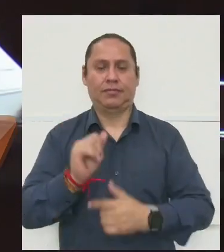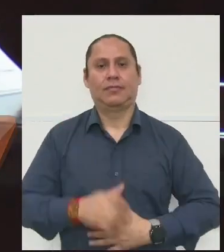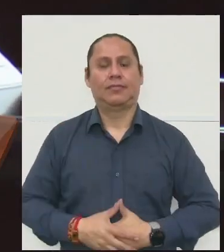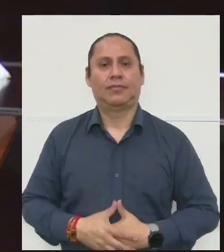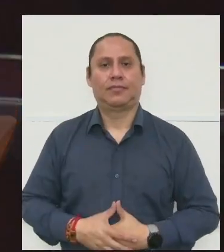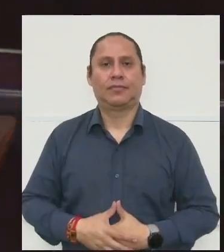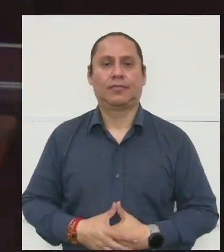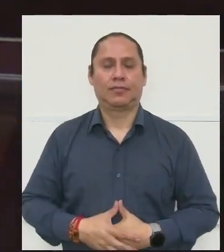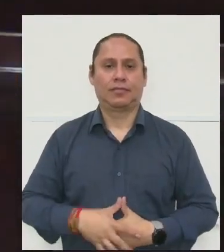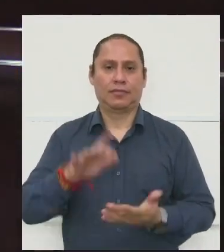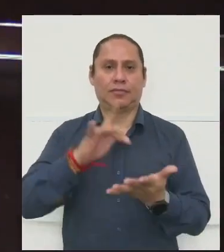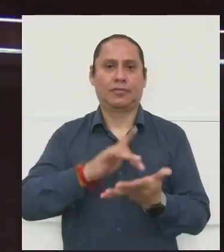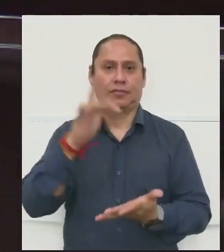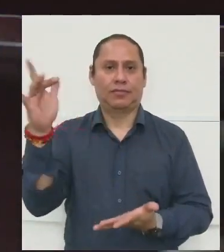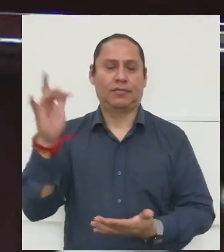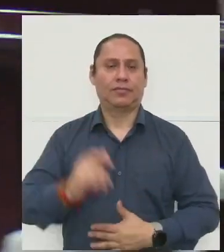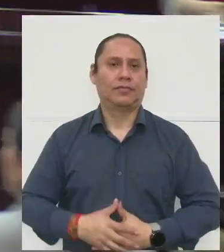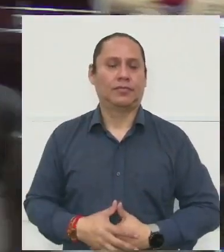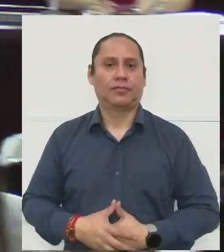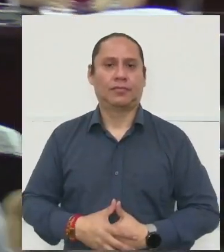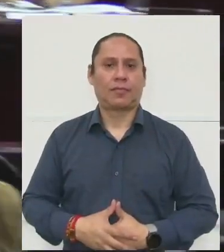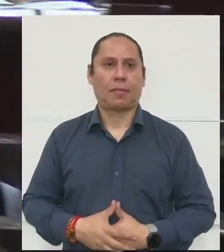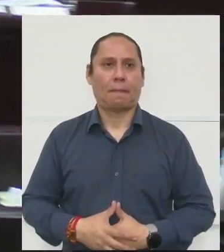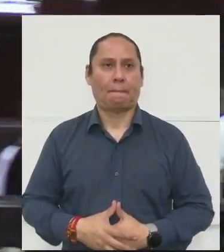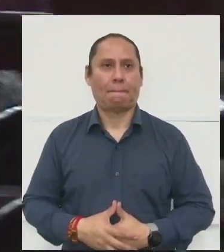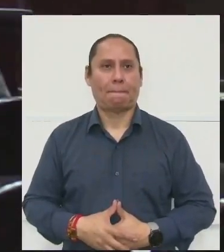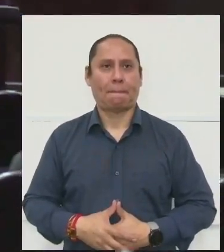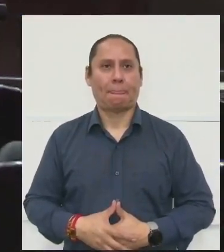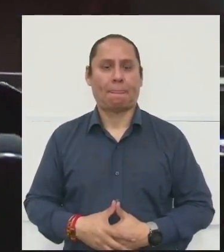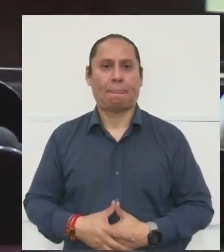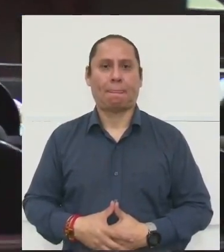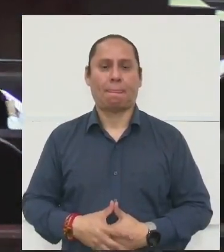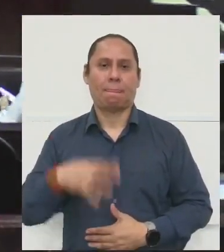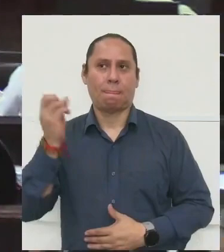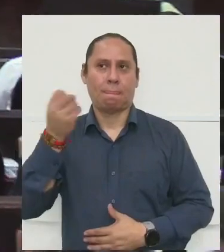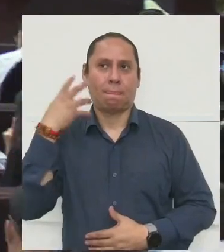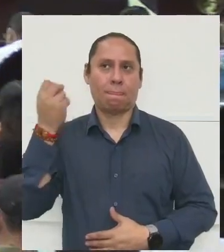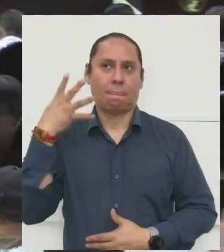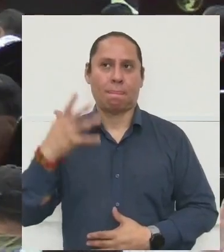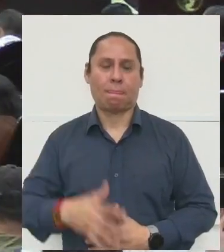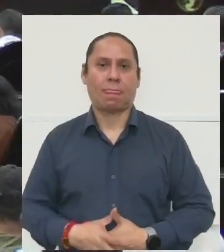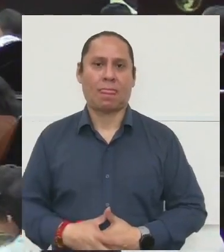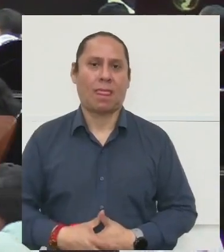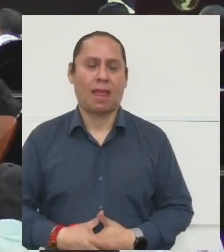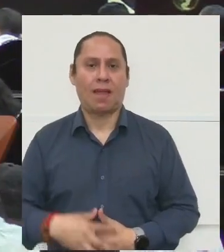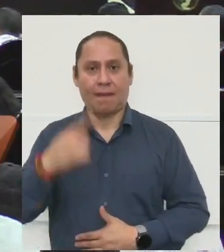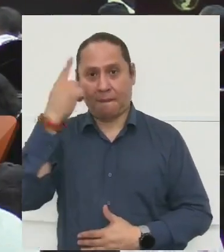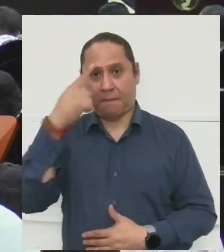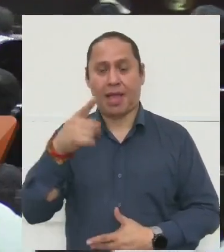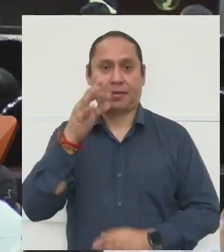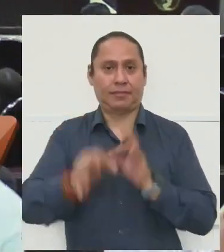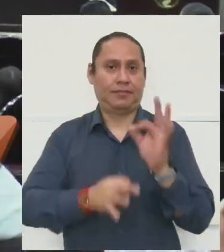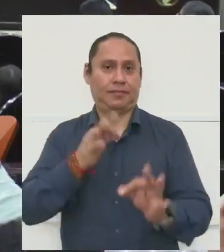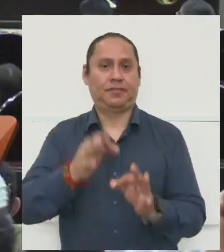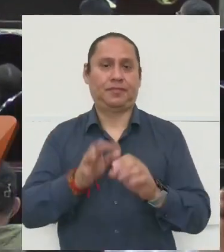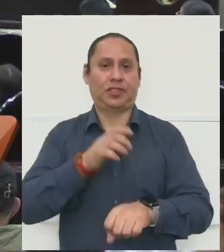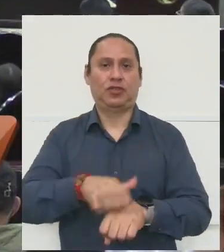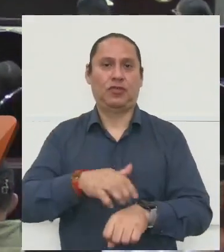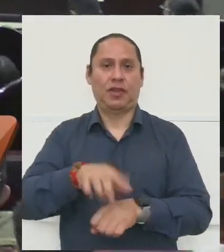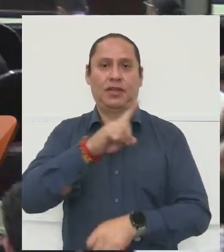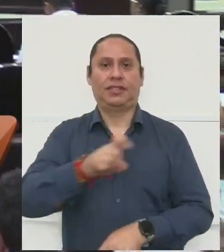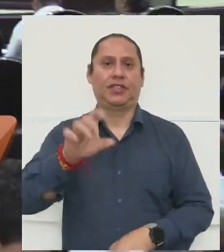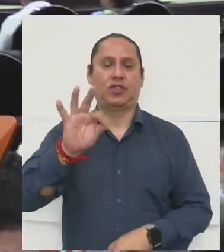presidenta Gracias diputada secretaria honorable asamblea para dar cumplimiento al numeral